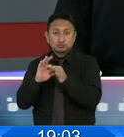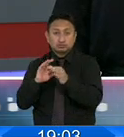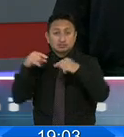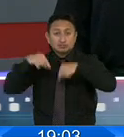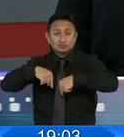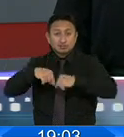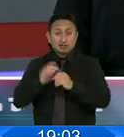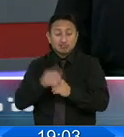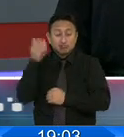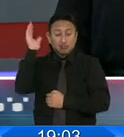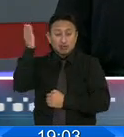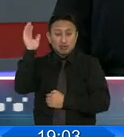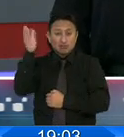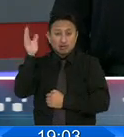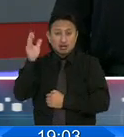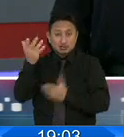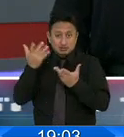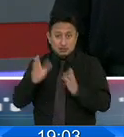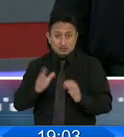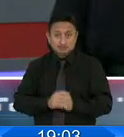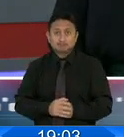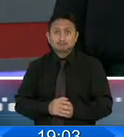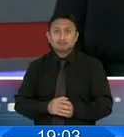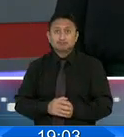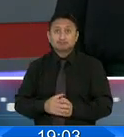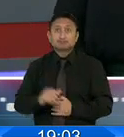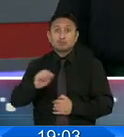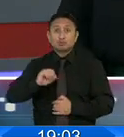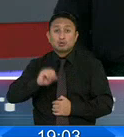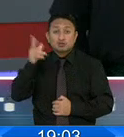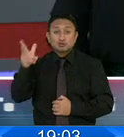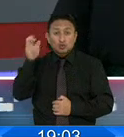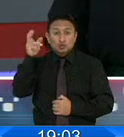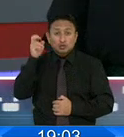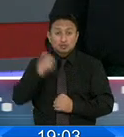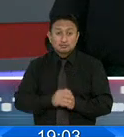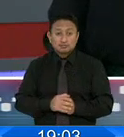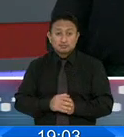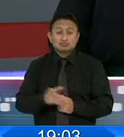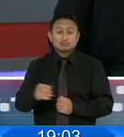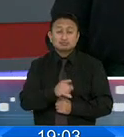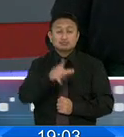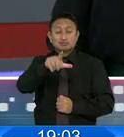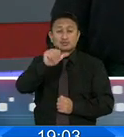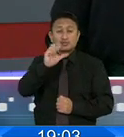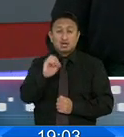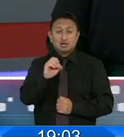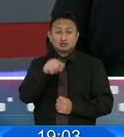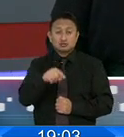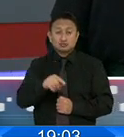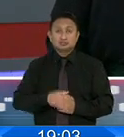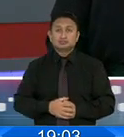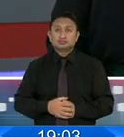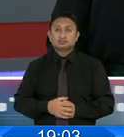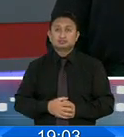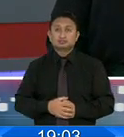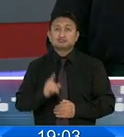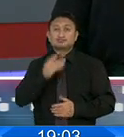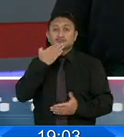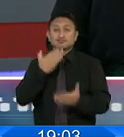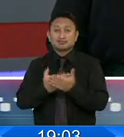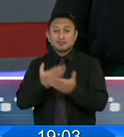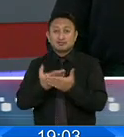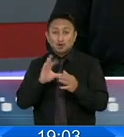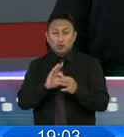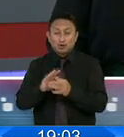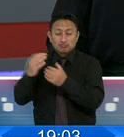ese cierre de campaña y podamos escuchar la intervención del candidato Guillermo Lazo. Muchísimas gracias por esos